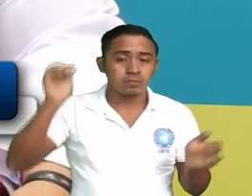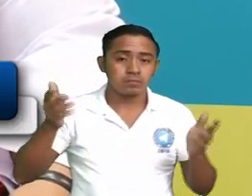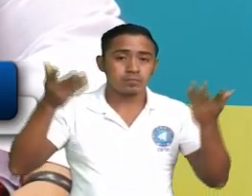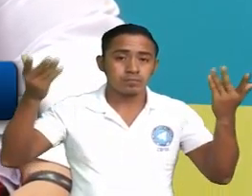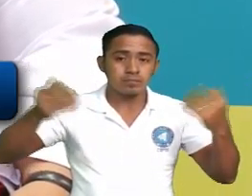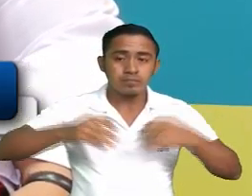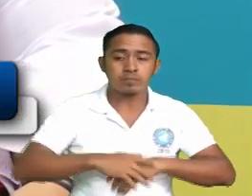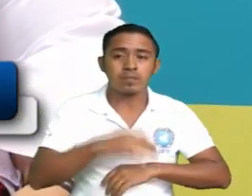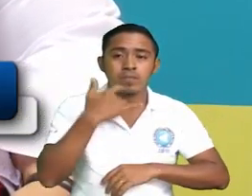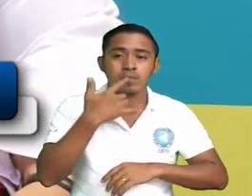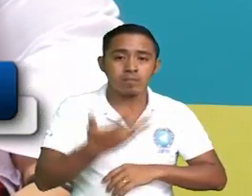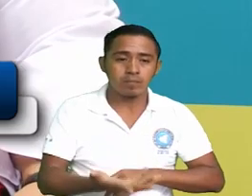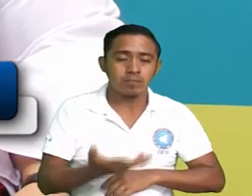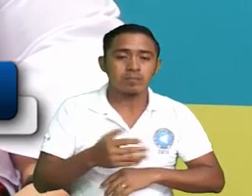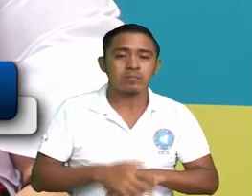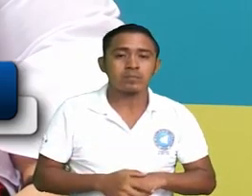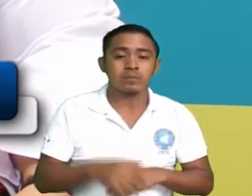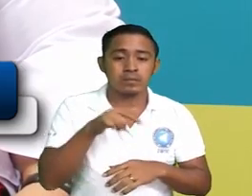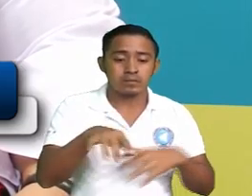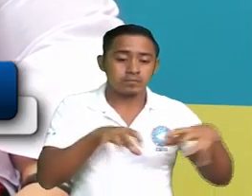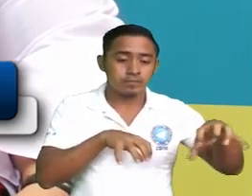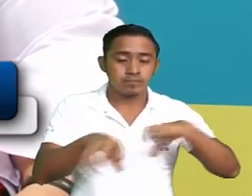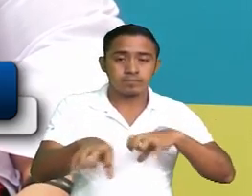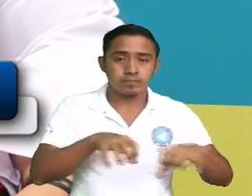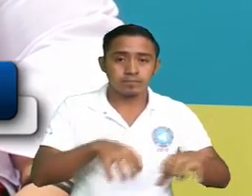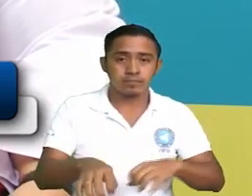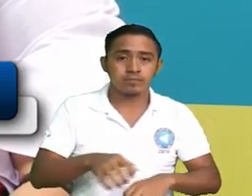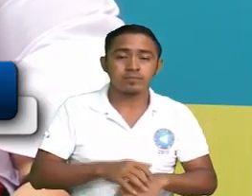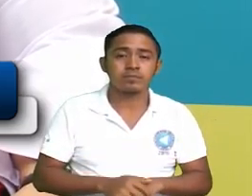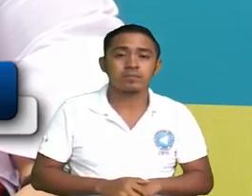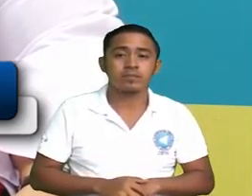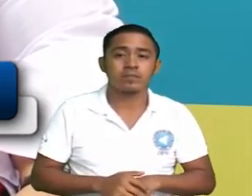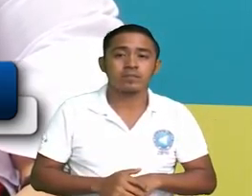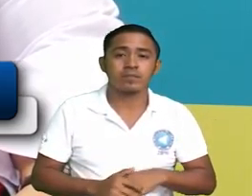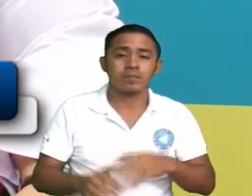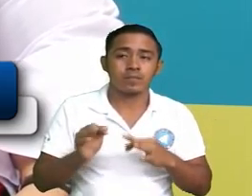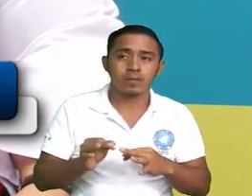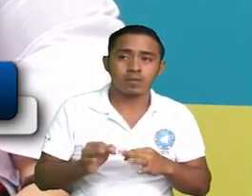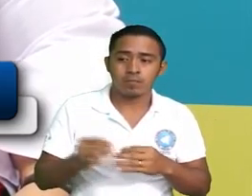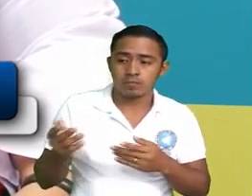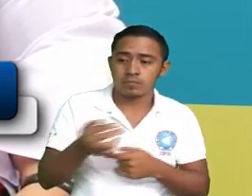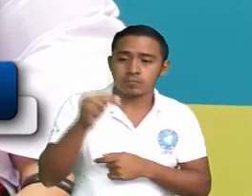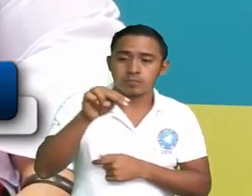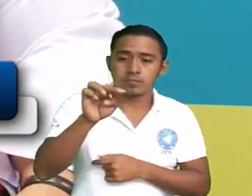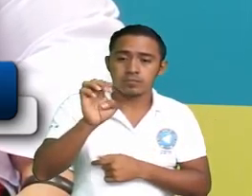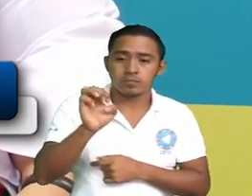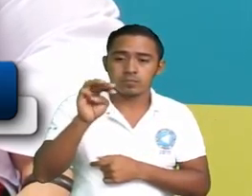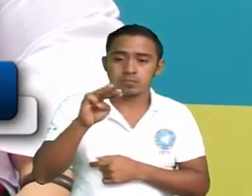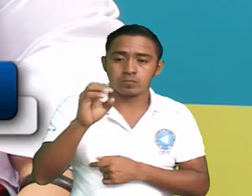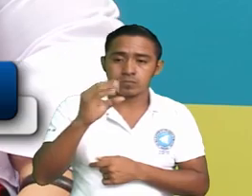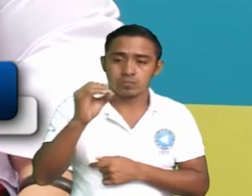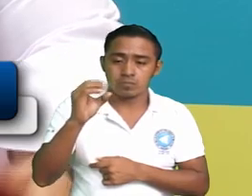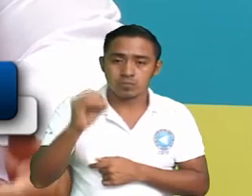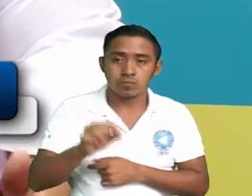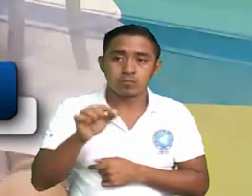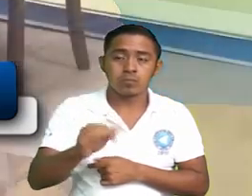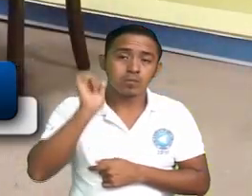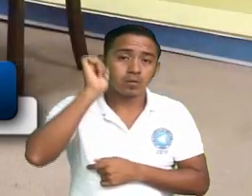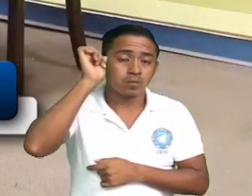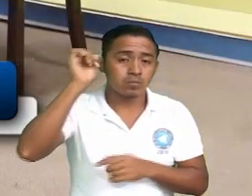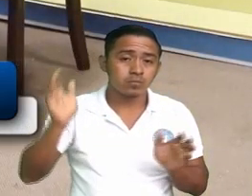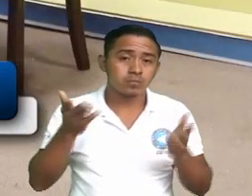también nosotros dentro de la jornada de vacunación estamos aplicando lo que es la neumococo 23 para este adulto